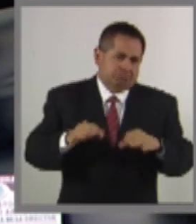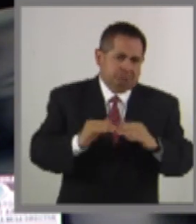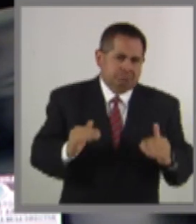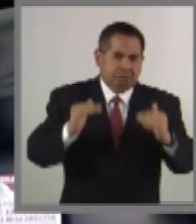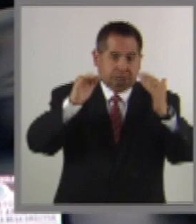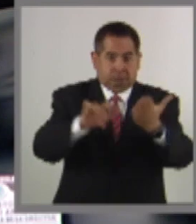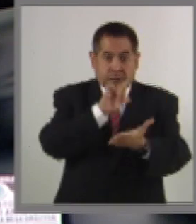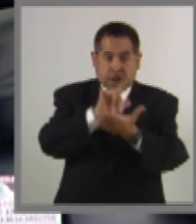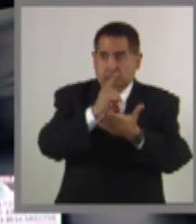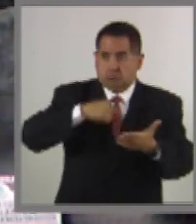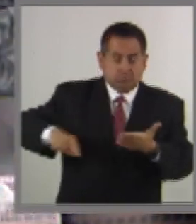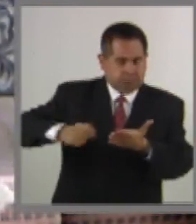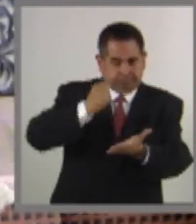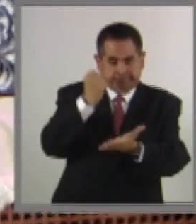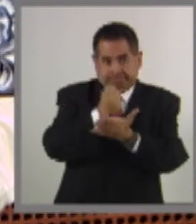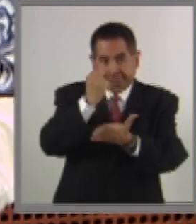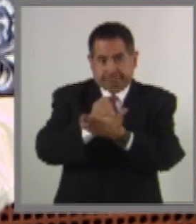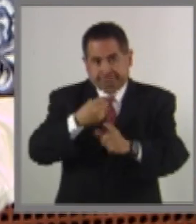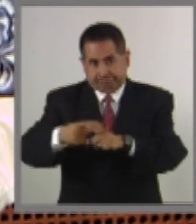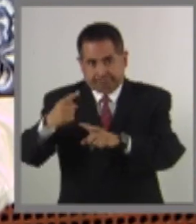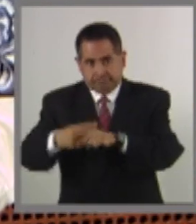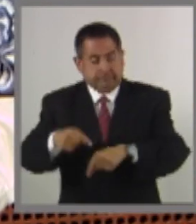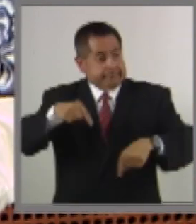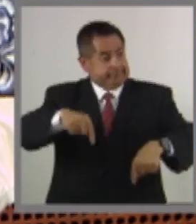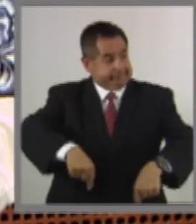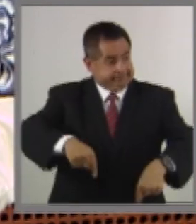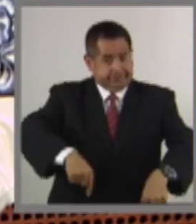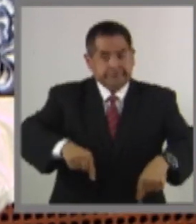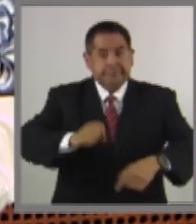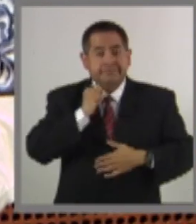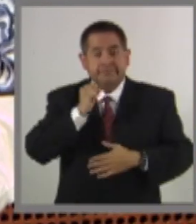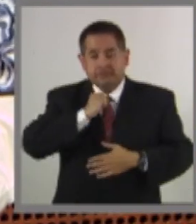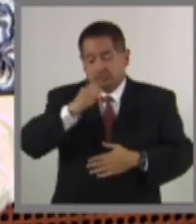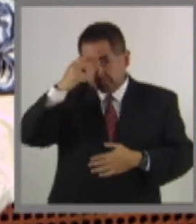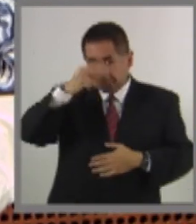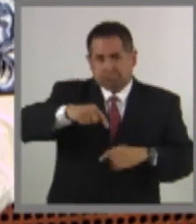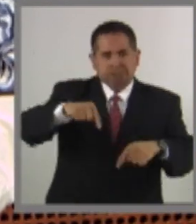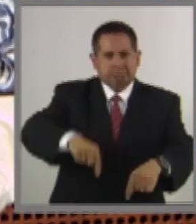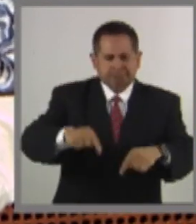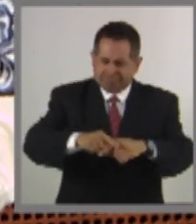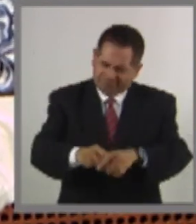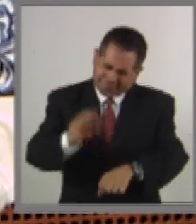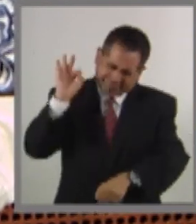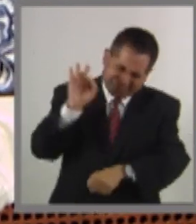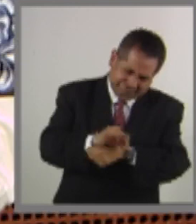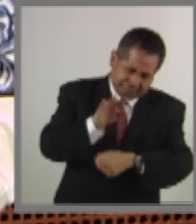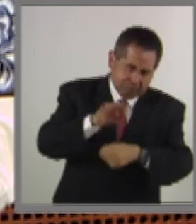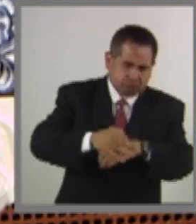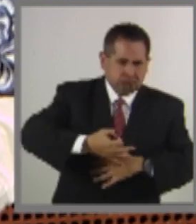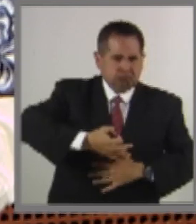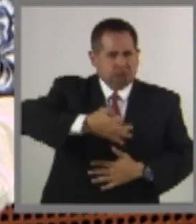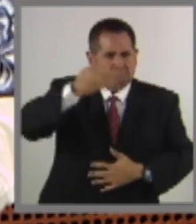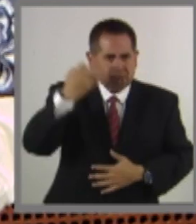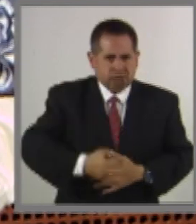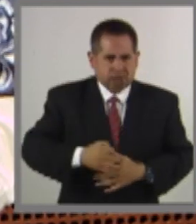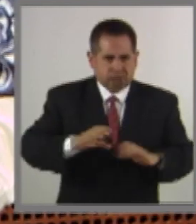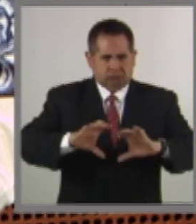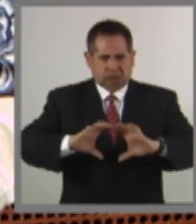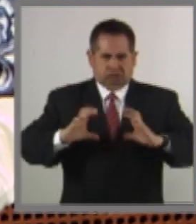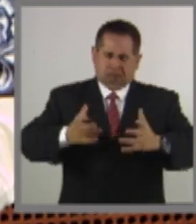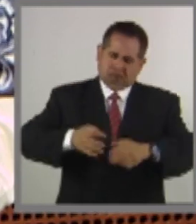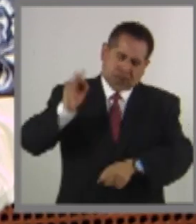las leyes que aprobamos, porque fue aquí en el Senado donde se defendió la dignidad del